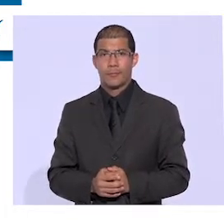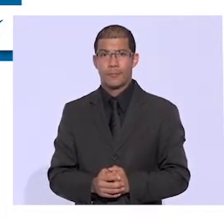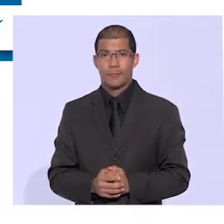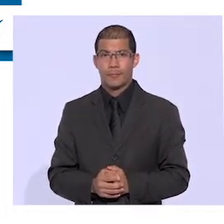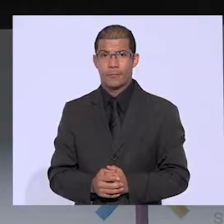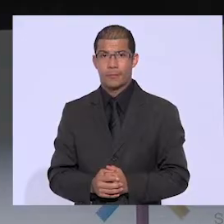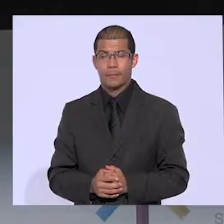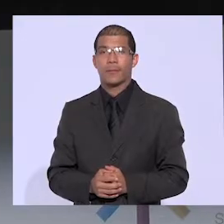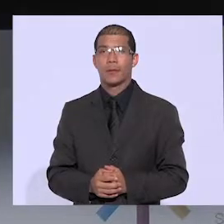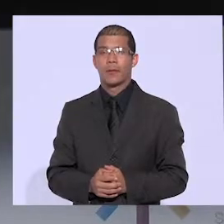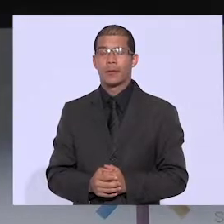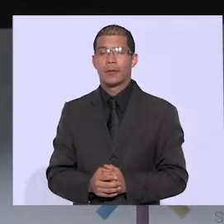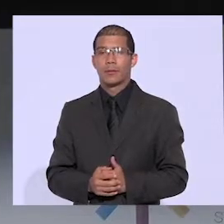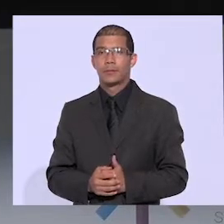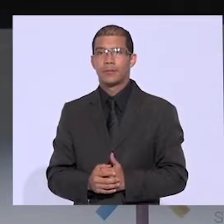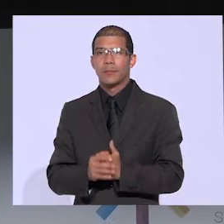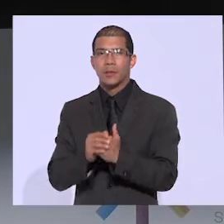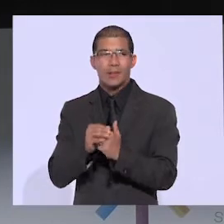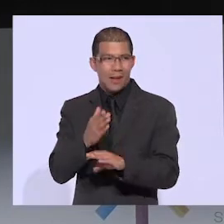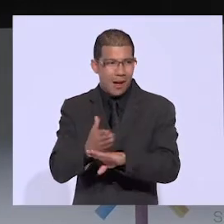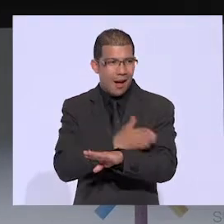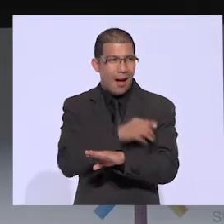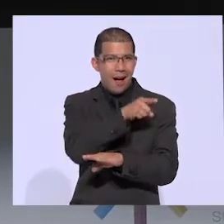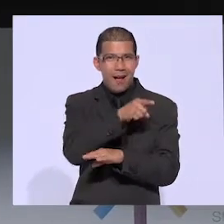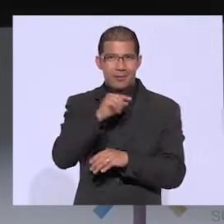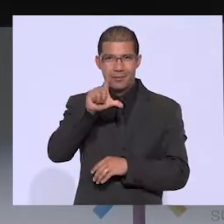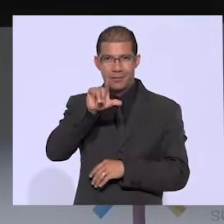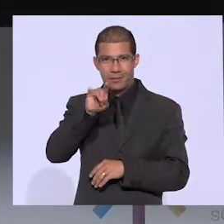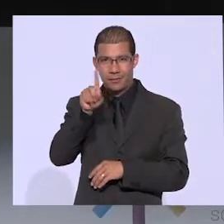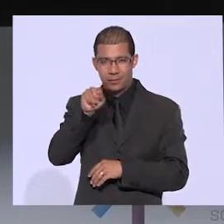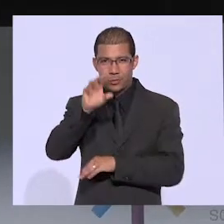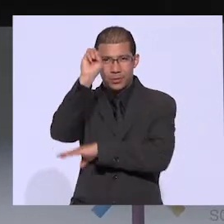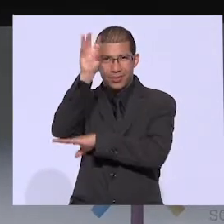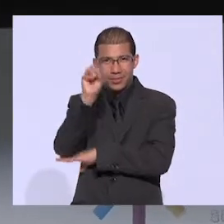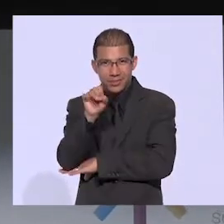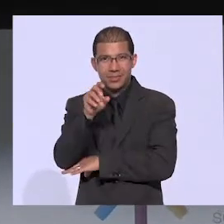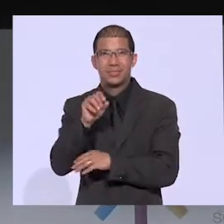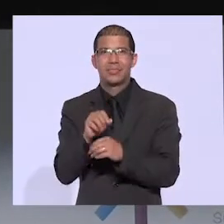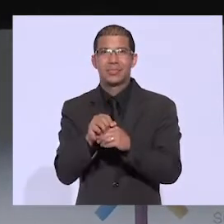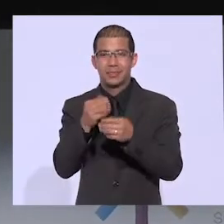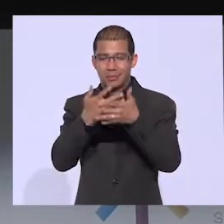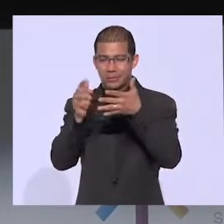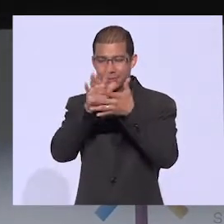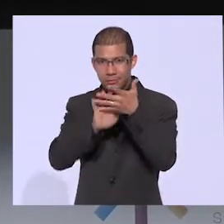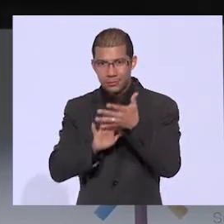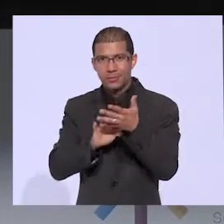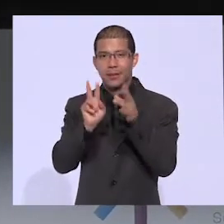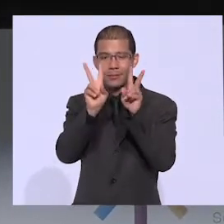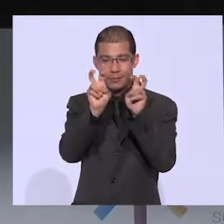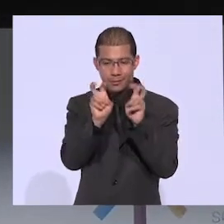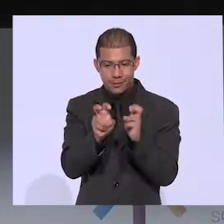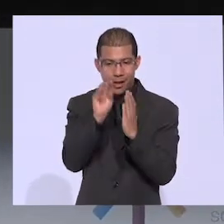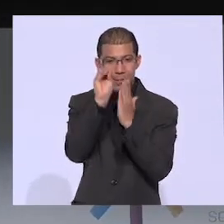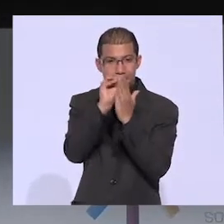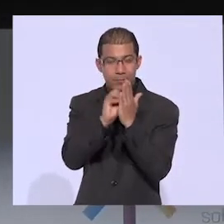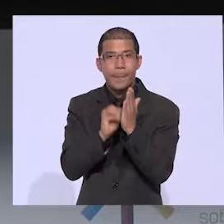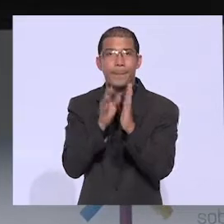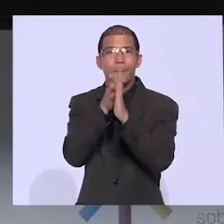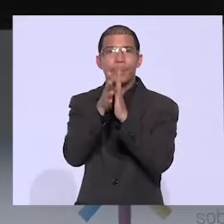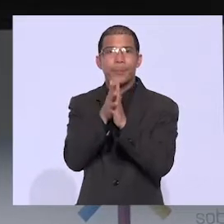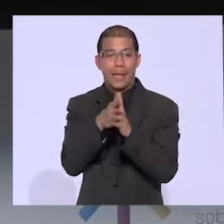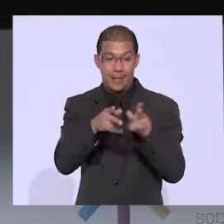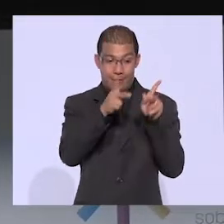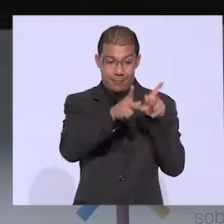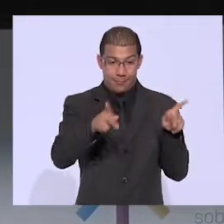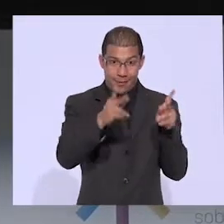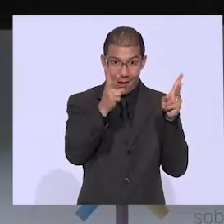que hemos puesto en el modelo que ha contado Luis sobre las percepciones que tienen los alumnos de sus profesores,